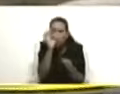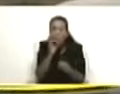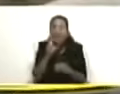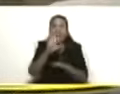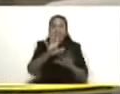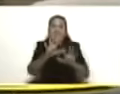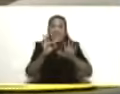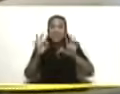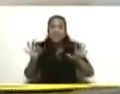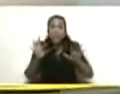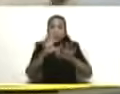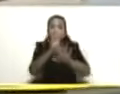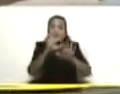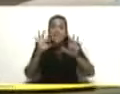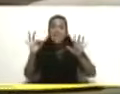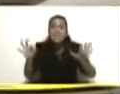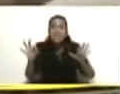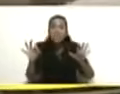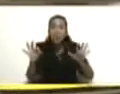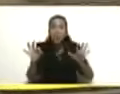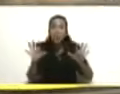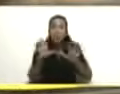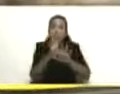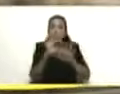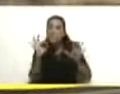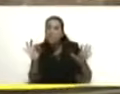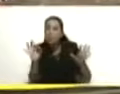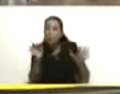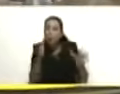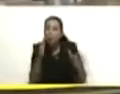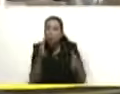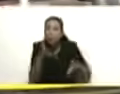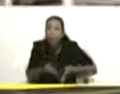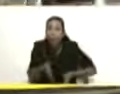18... Para 18 crías tiene.